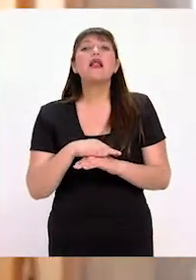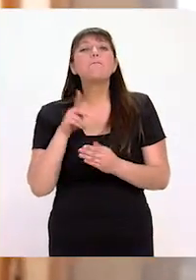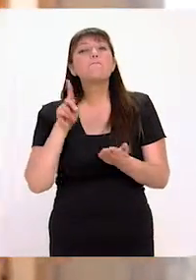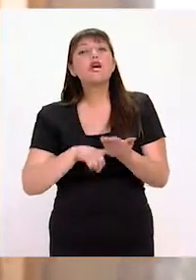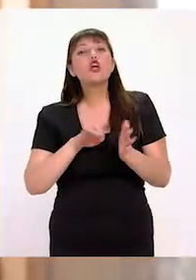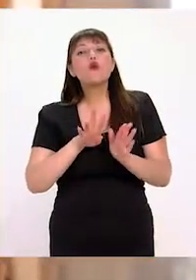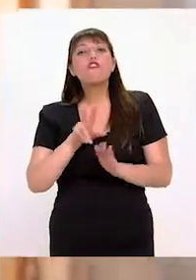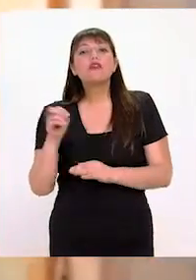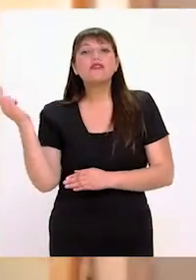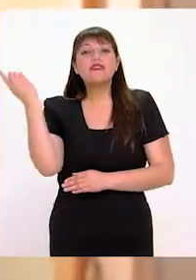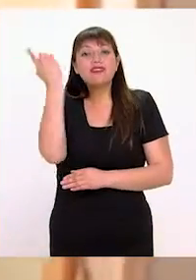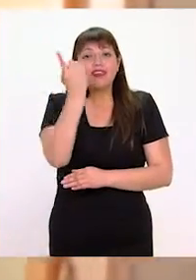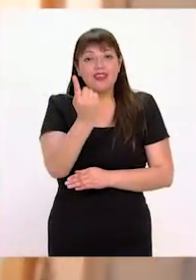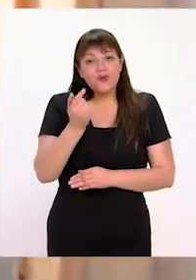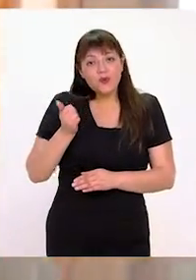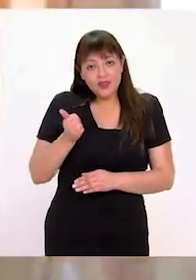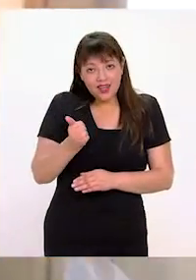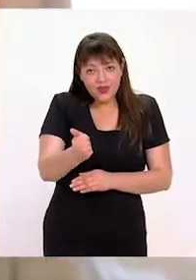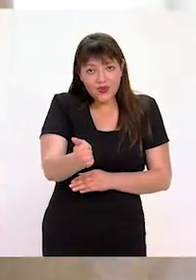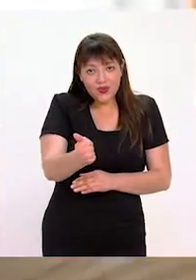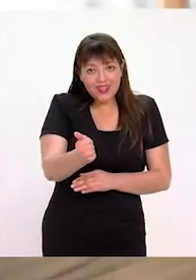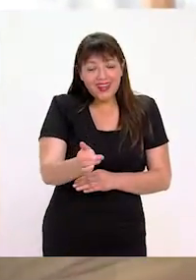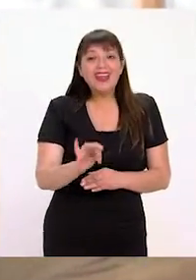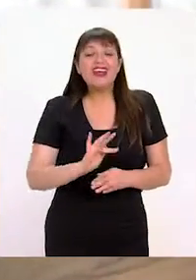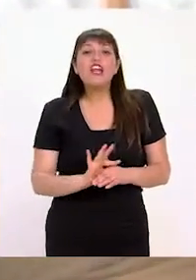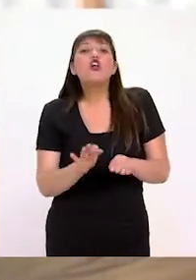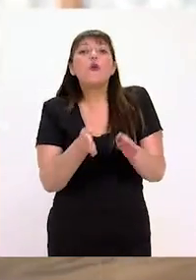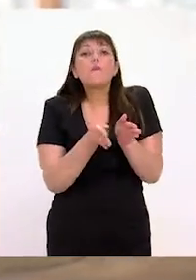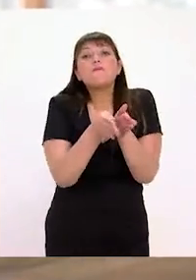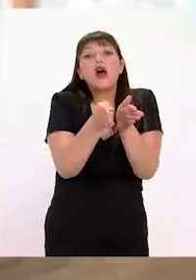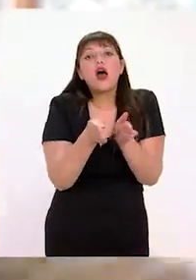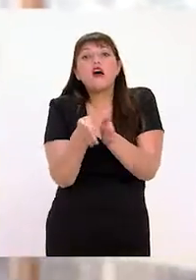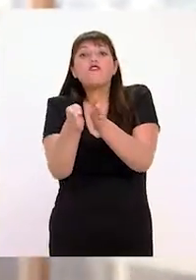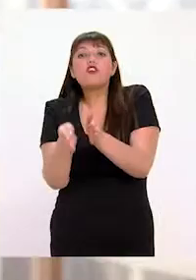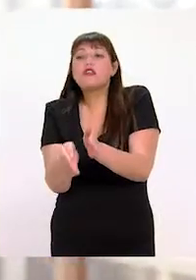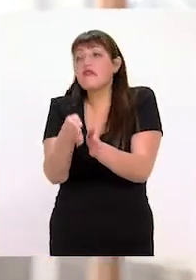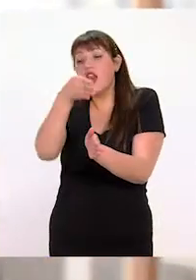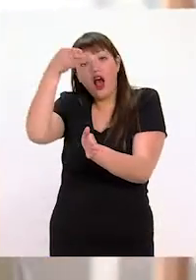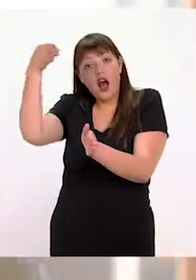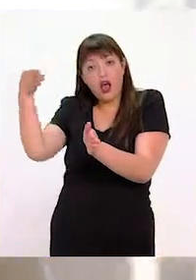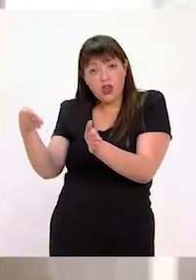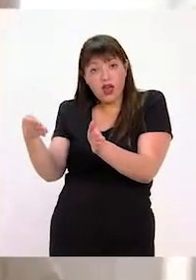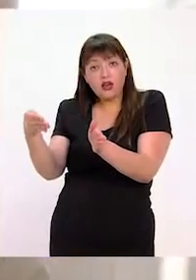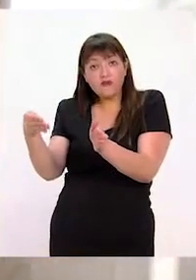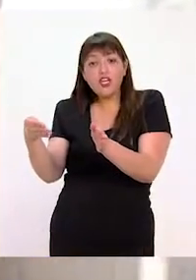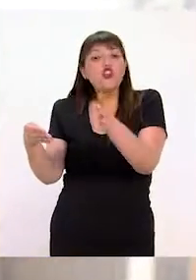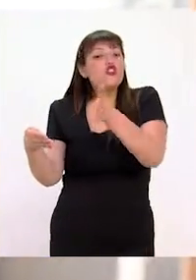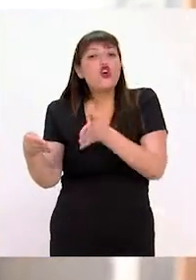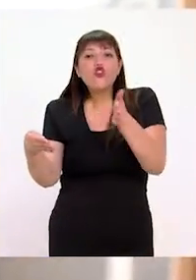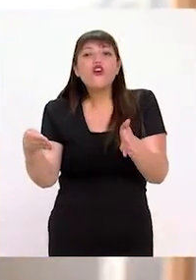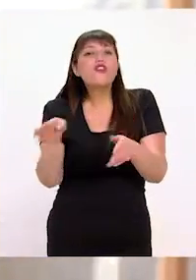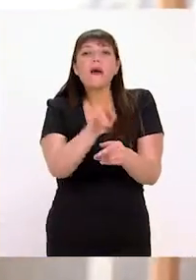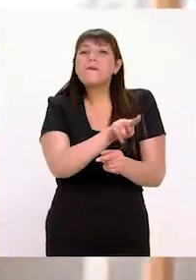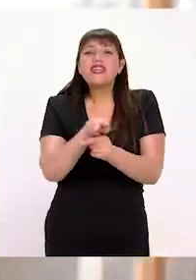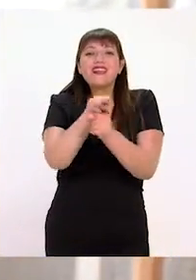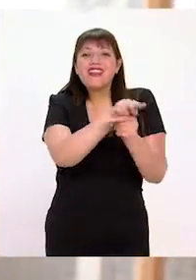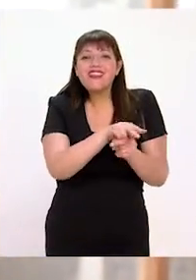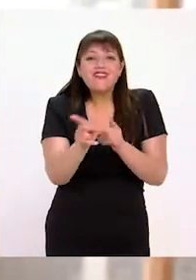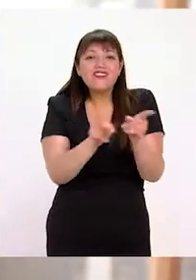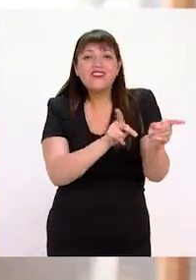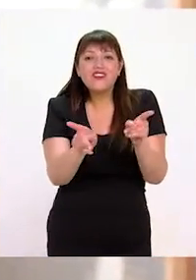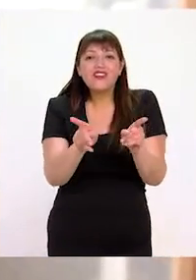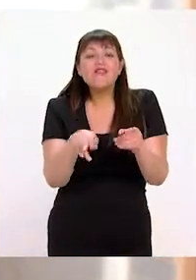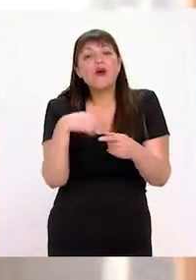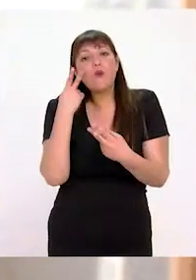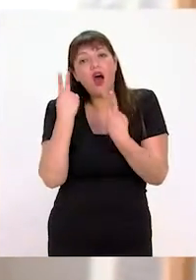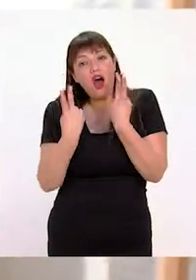80 como director, los pabellones estaban allá y esto todo era la parte administrativa, donde vamos a pasar